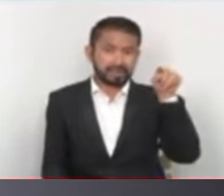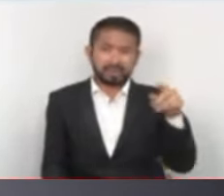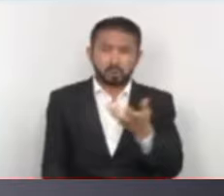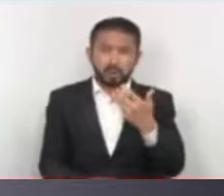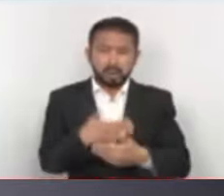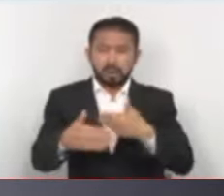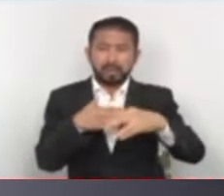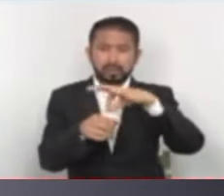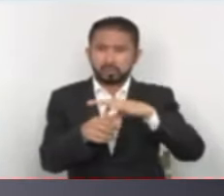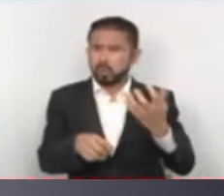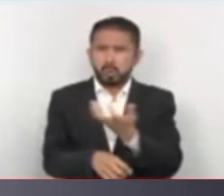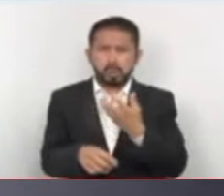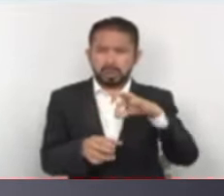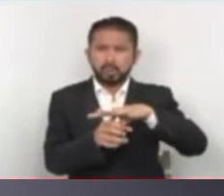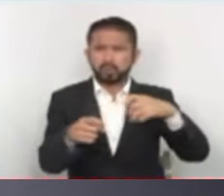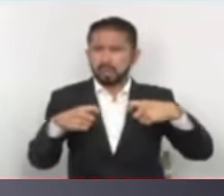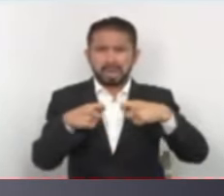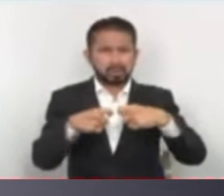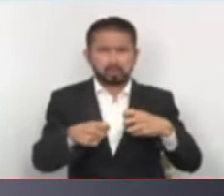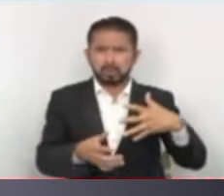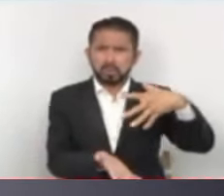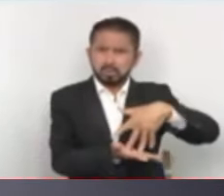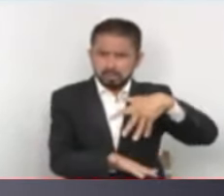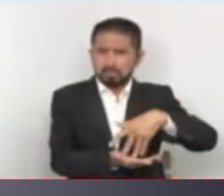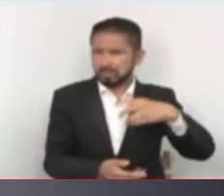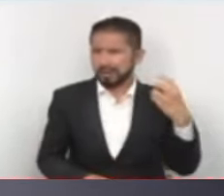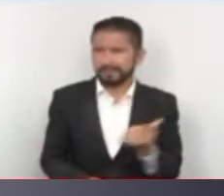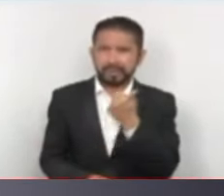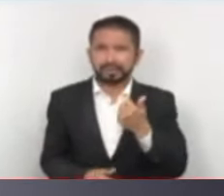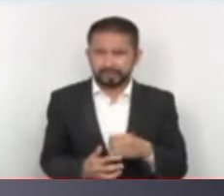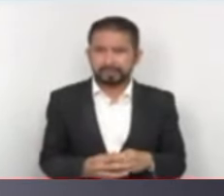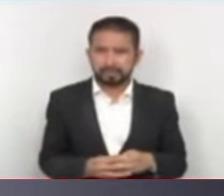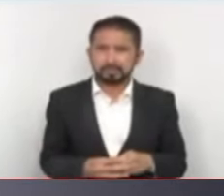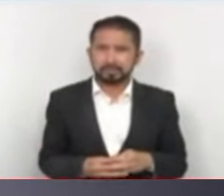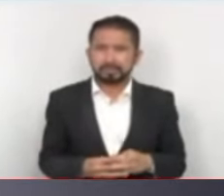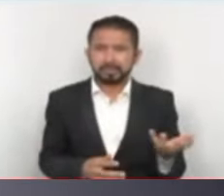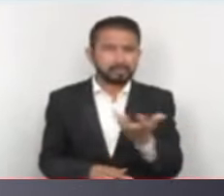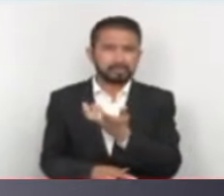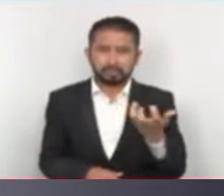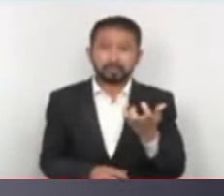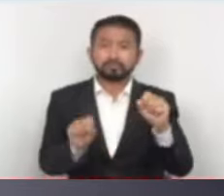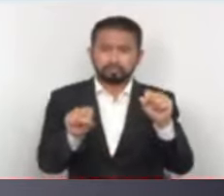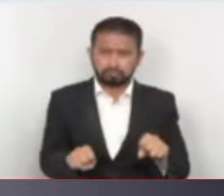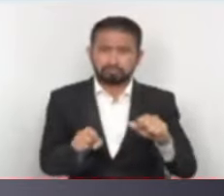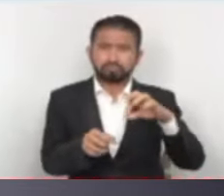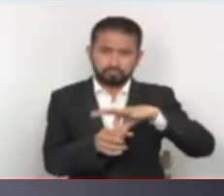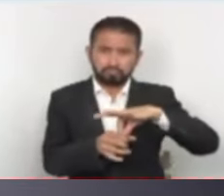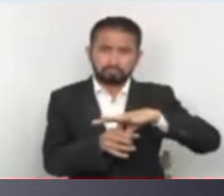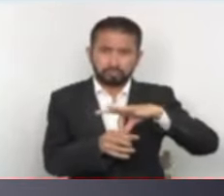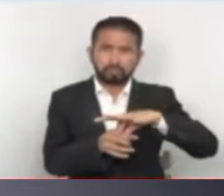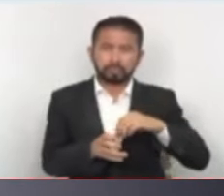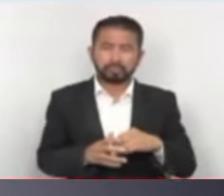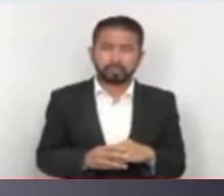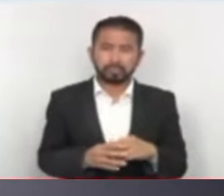votaciones se hacen de manera electrónica. Entonces eso facilitaría enormemente a la gente poder ejercer ese